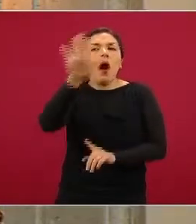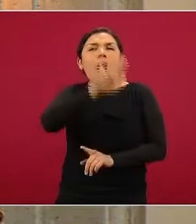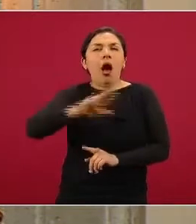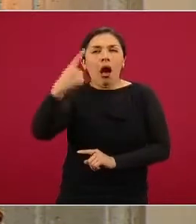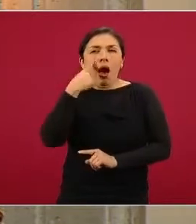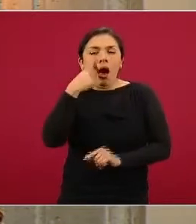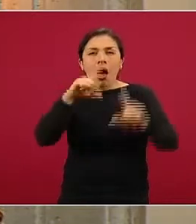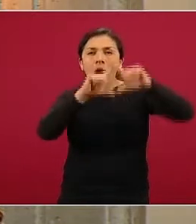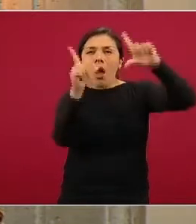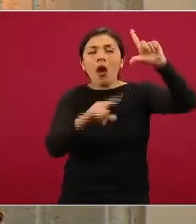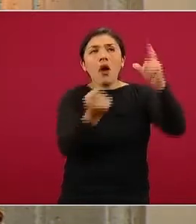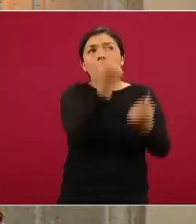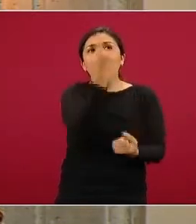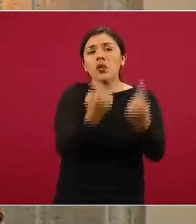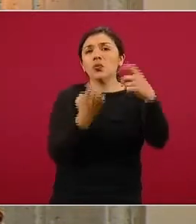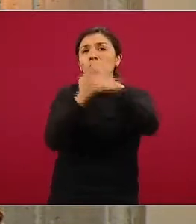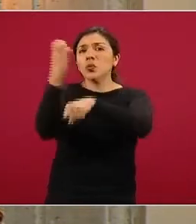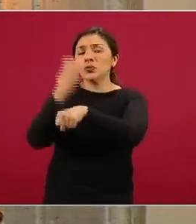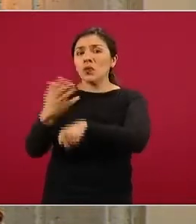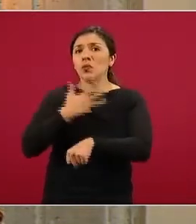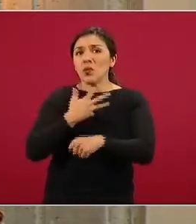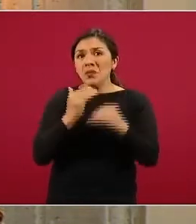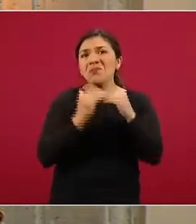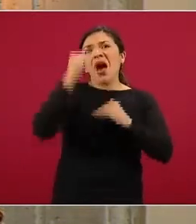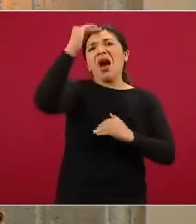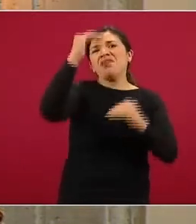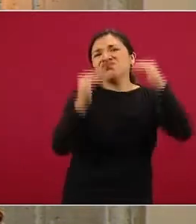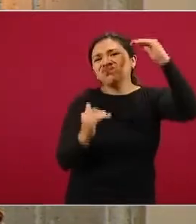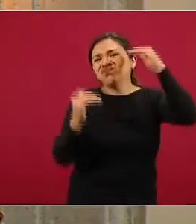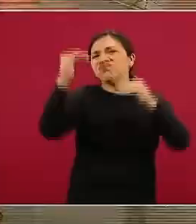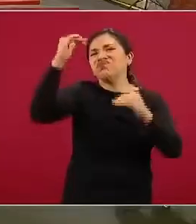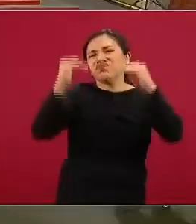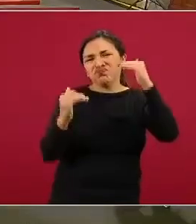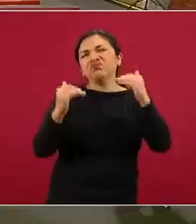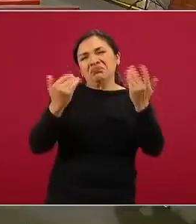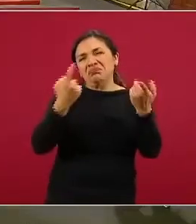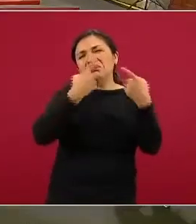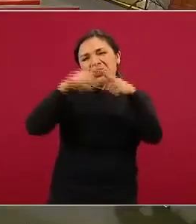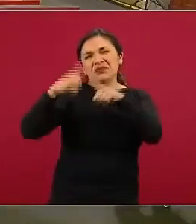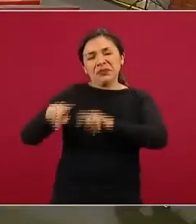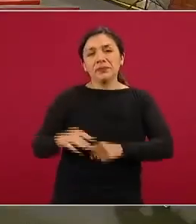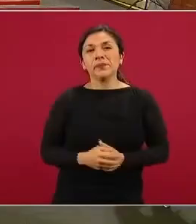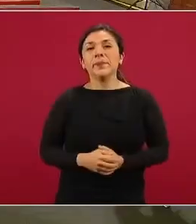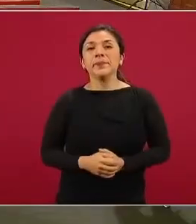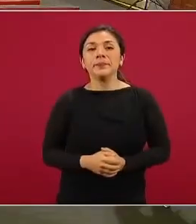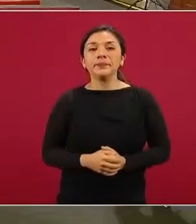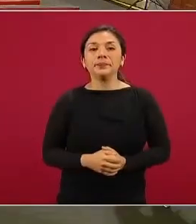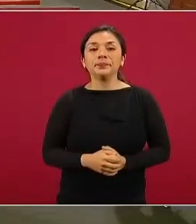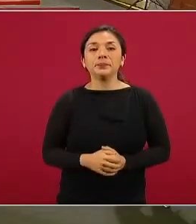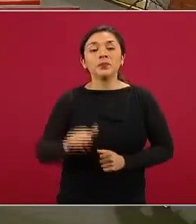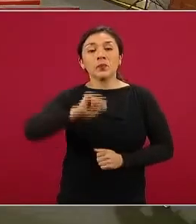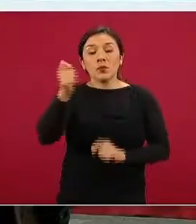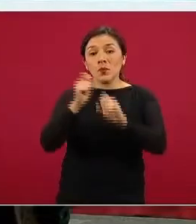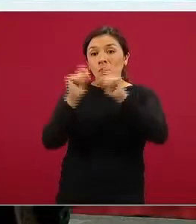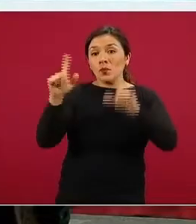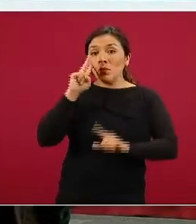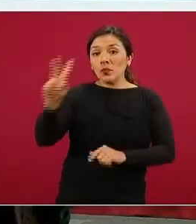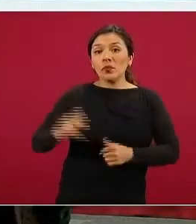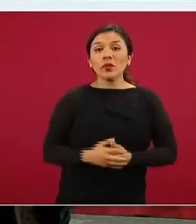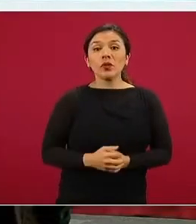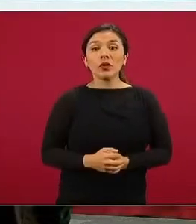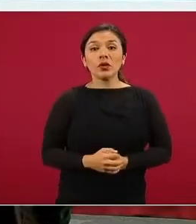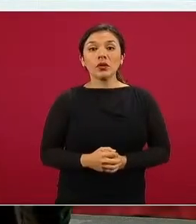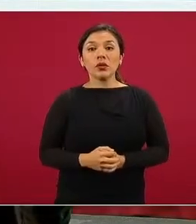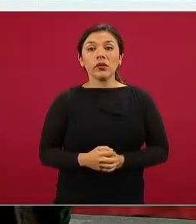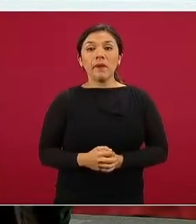en la que hay entidades federativas que tienen porcentajes más altos, pero otras porcentajes más bajos. Veamos la siguiente diapositiva. Aquí